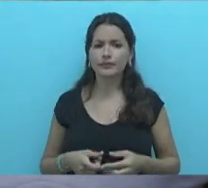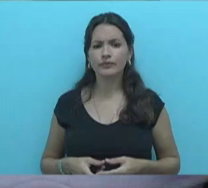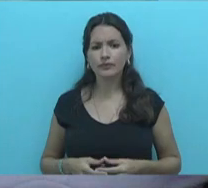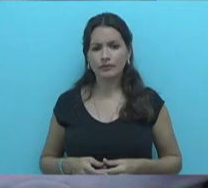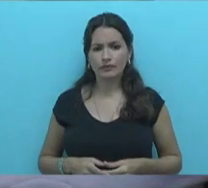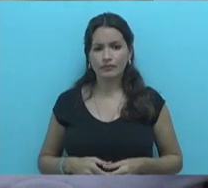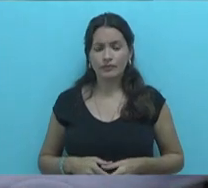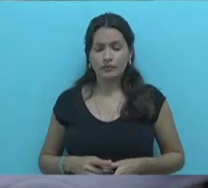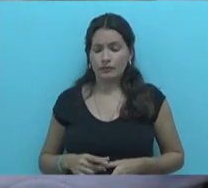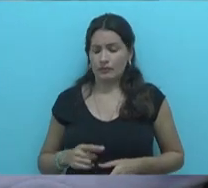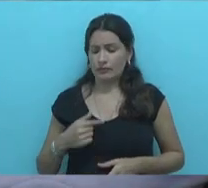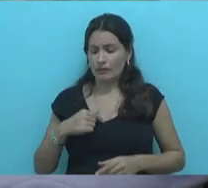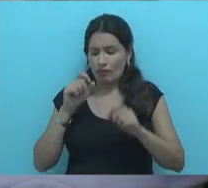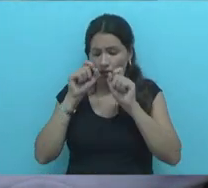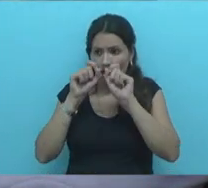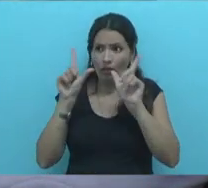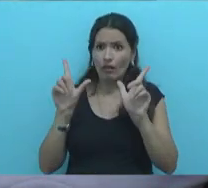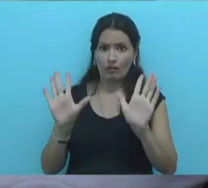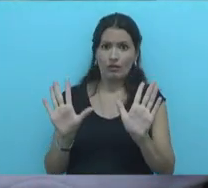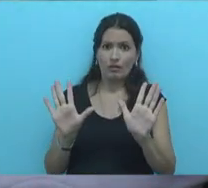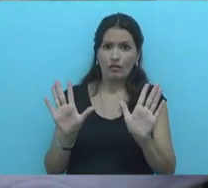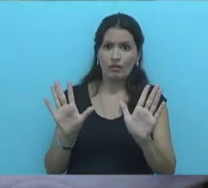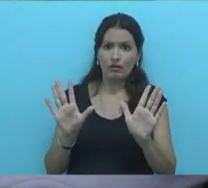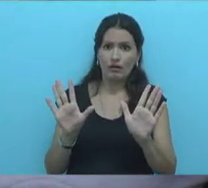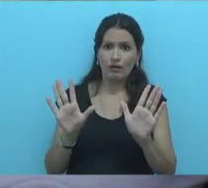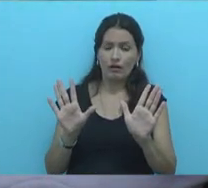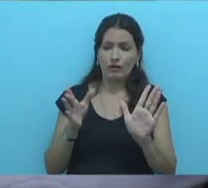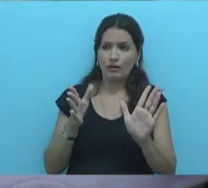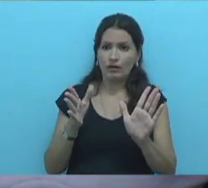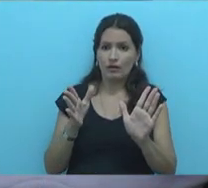profundo estupor de darnos cuenta que